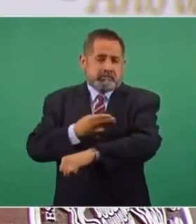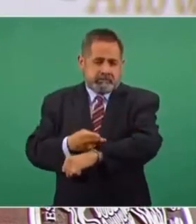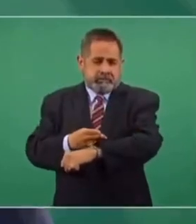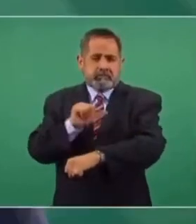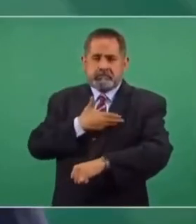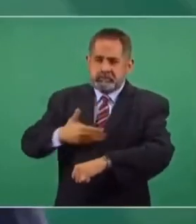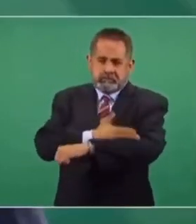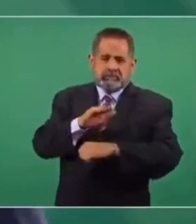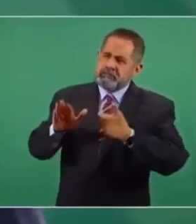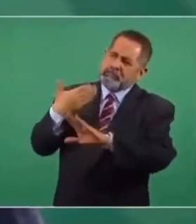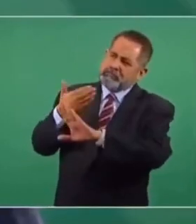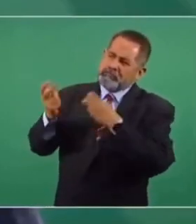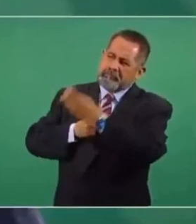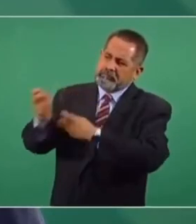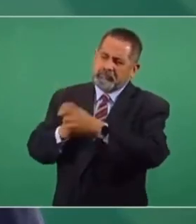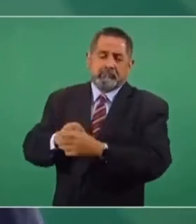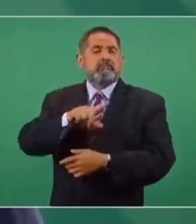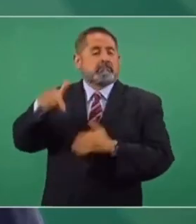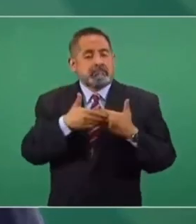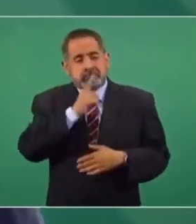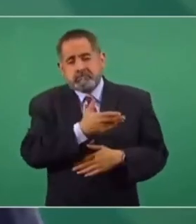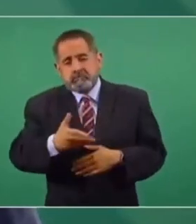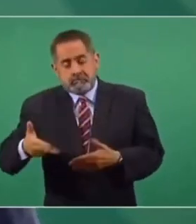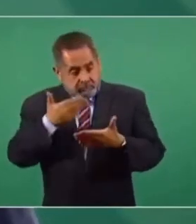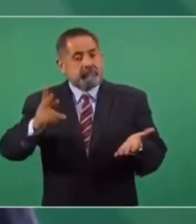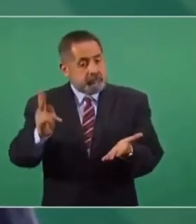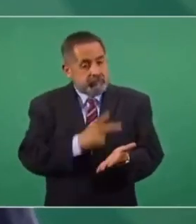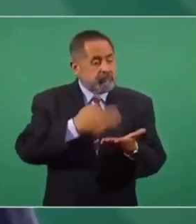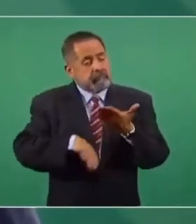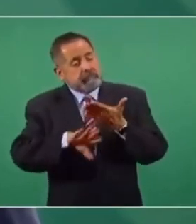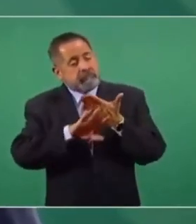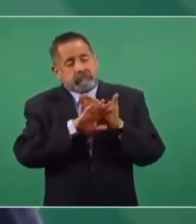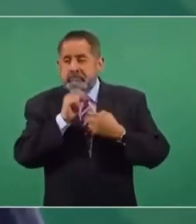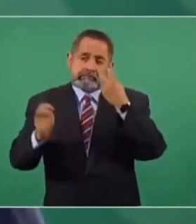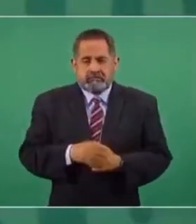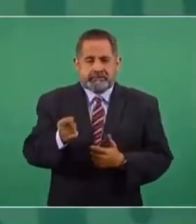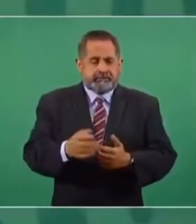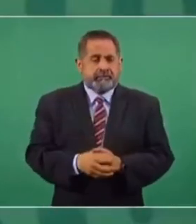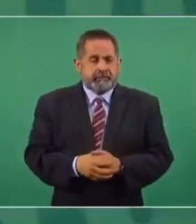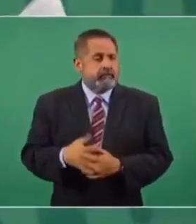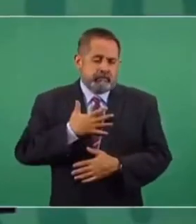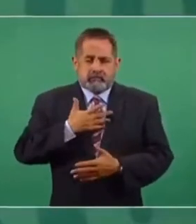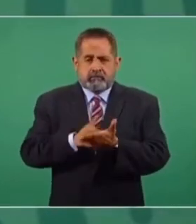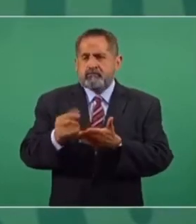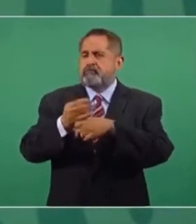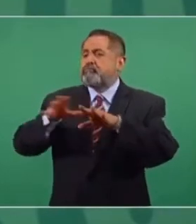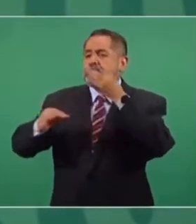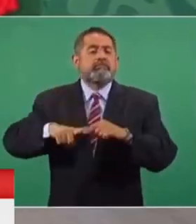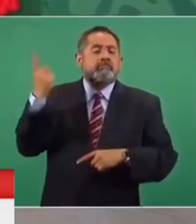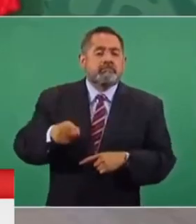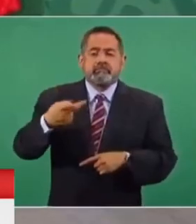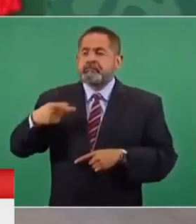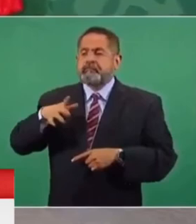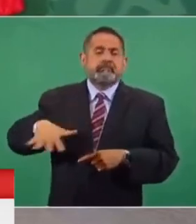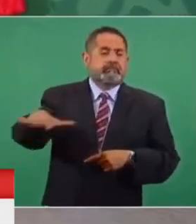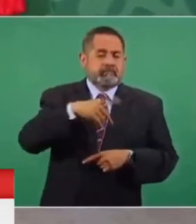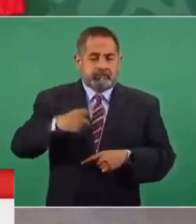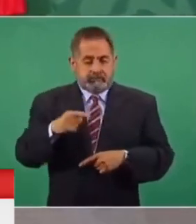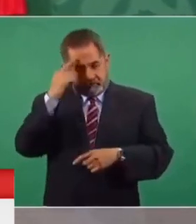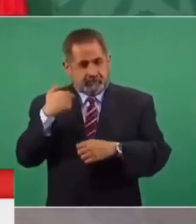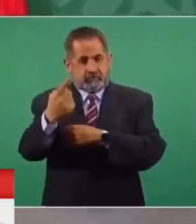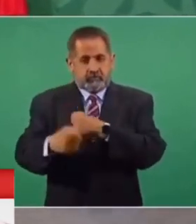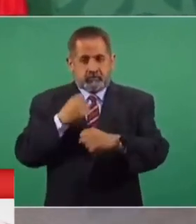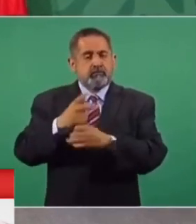atacado tanto a un presidente como ahora. Nunca. Tengo el derecho a informarle a la gente. El año que